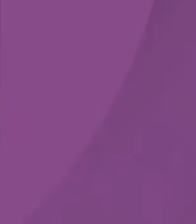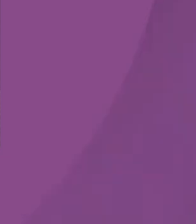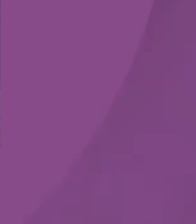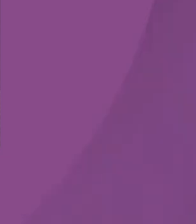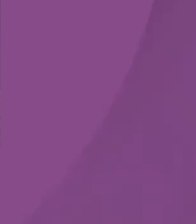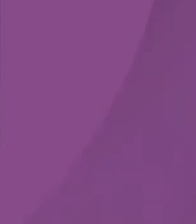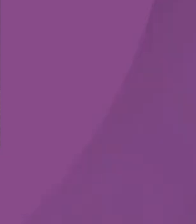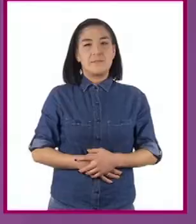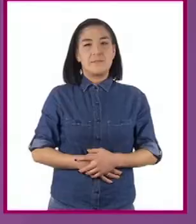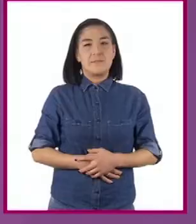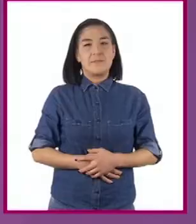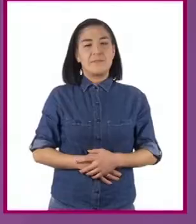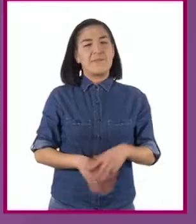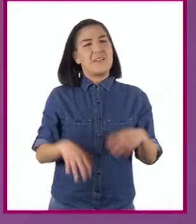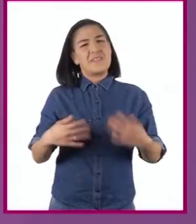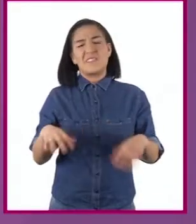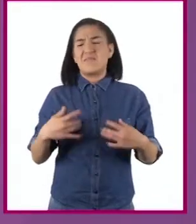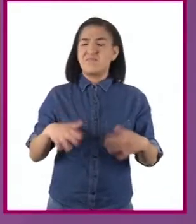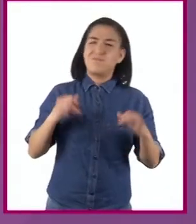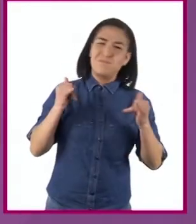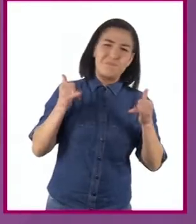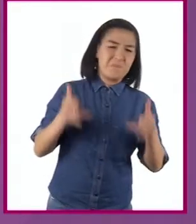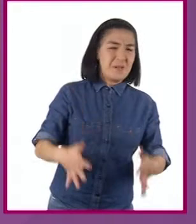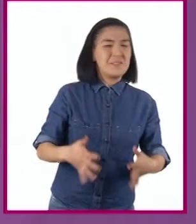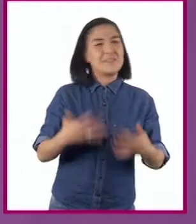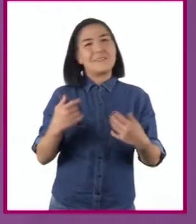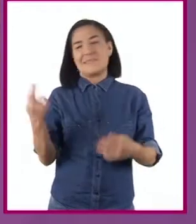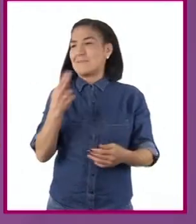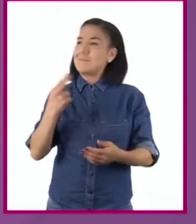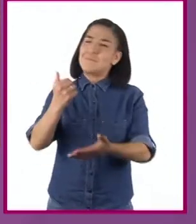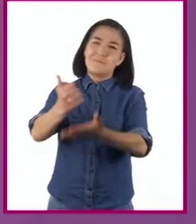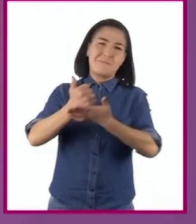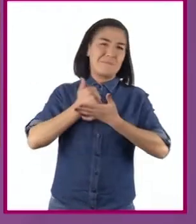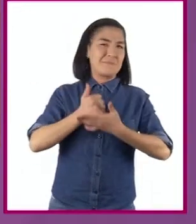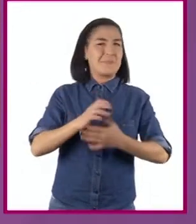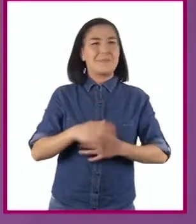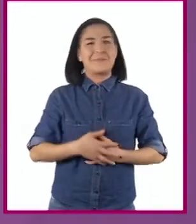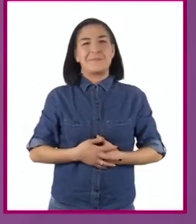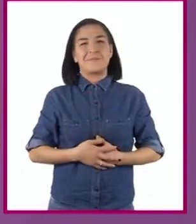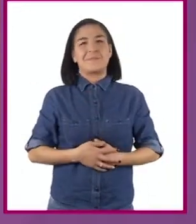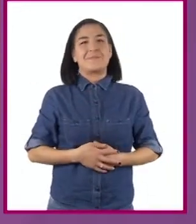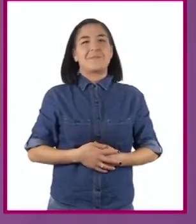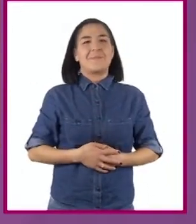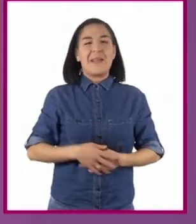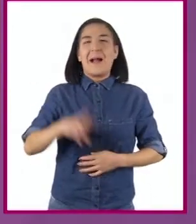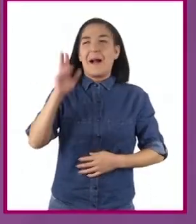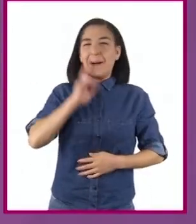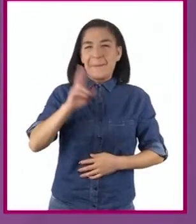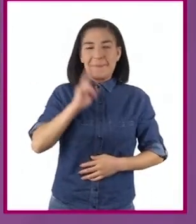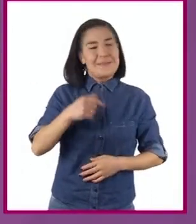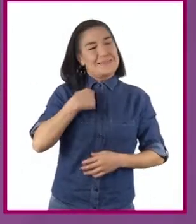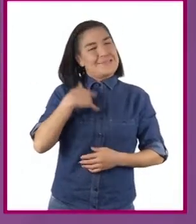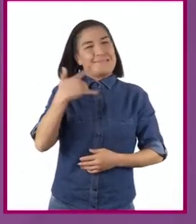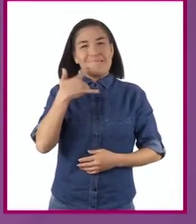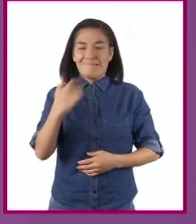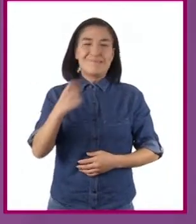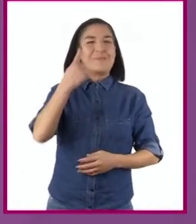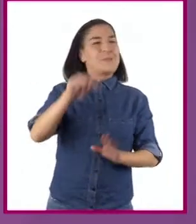Uf, no, está pesadísimo. Que necesito ayuda. A ver, una vez más.